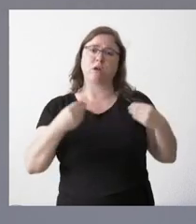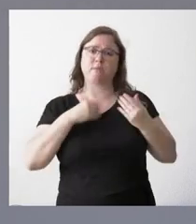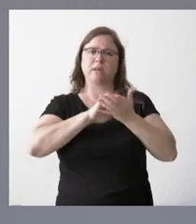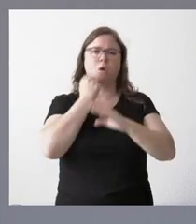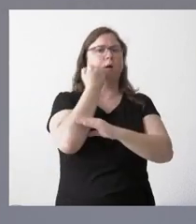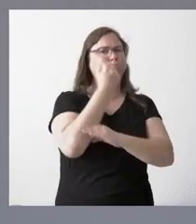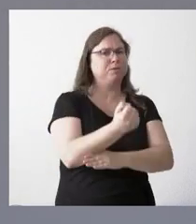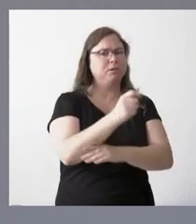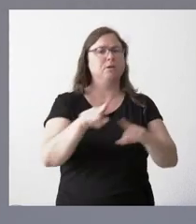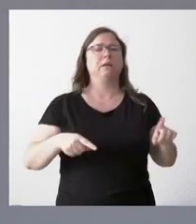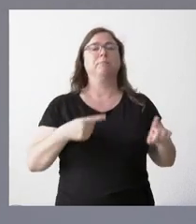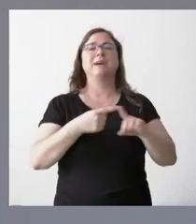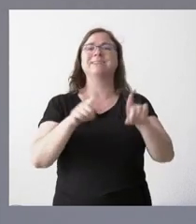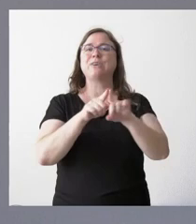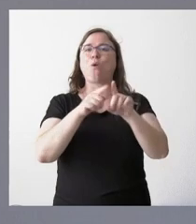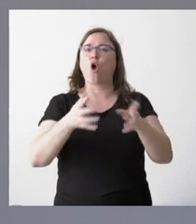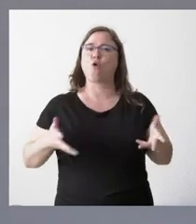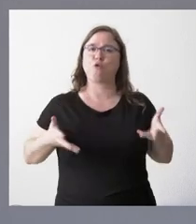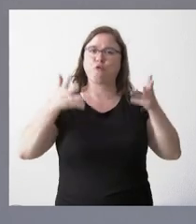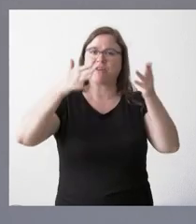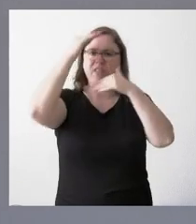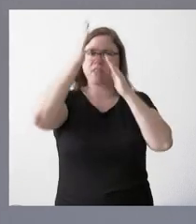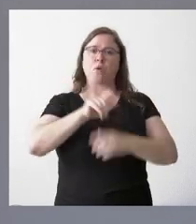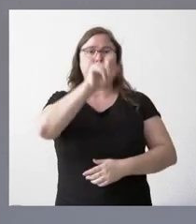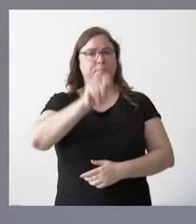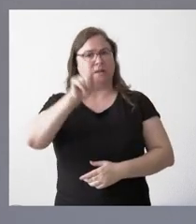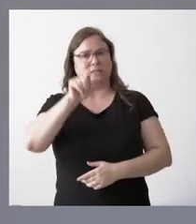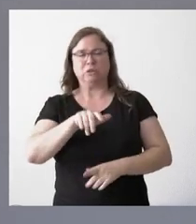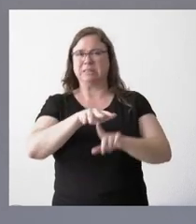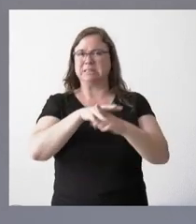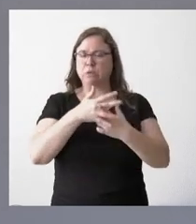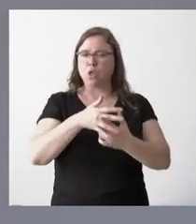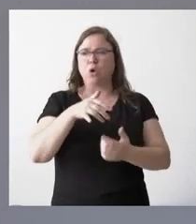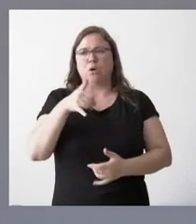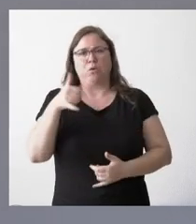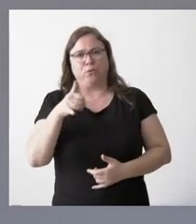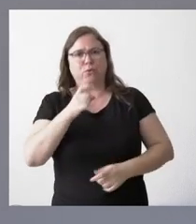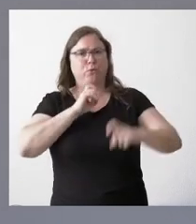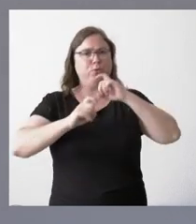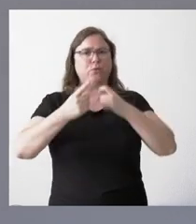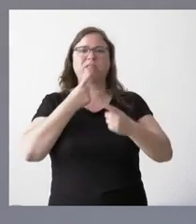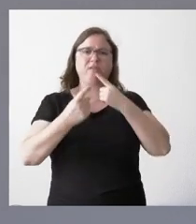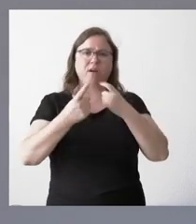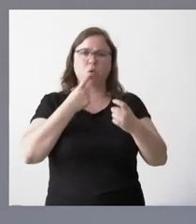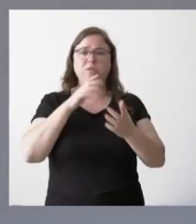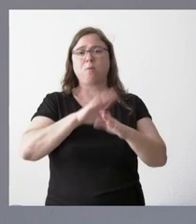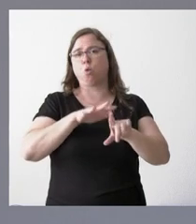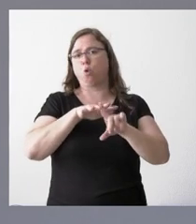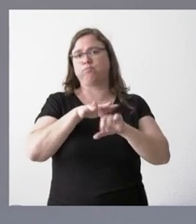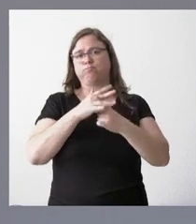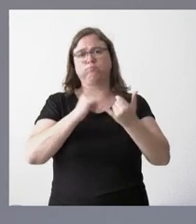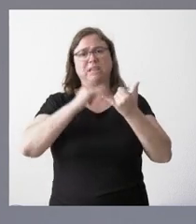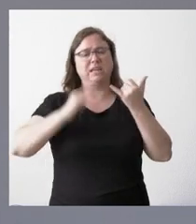León, el prestar siempre atención a las personas que están pasando más dificultades en el contexto de crisis que atravesamos